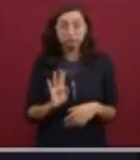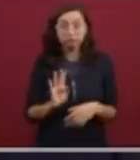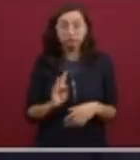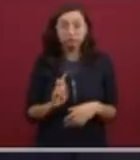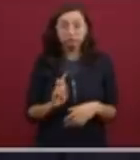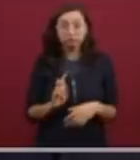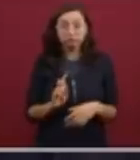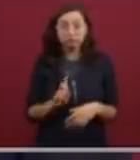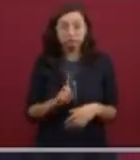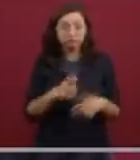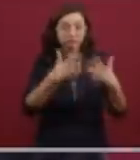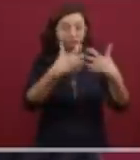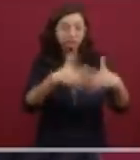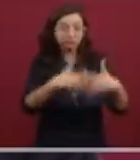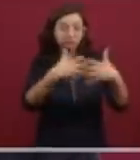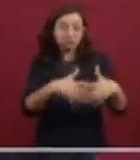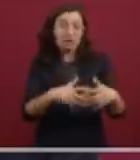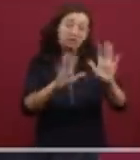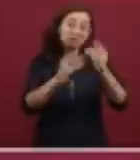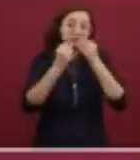una planta así